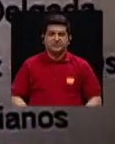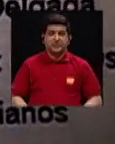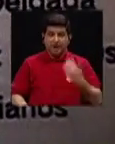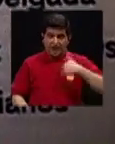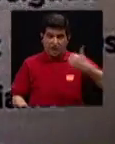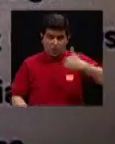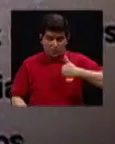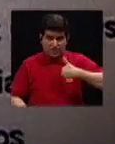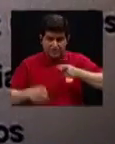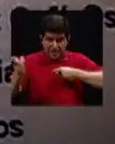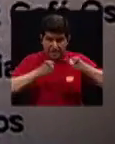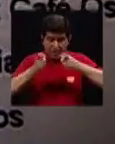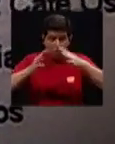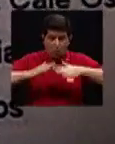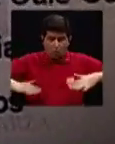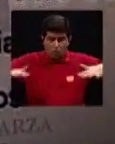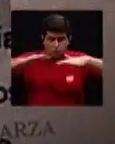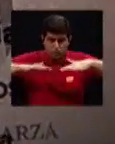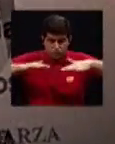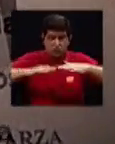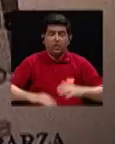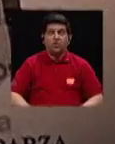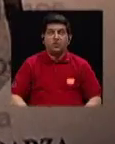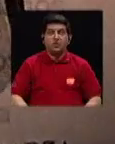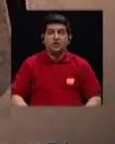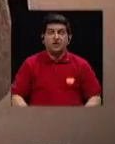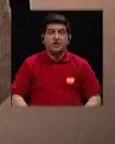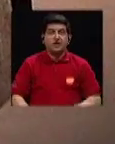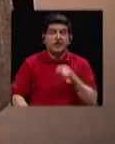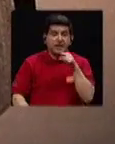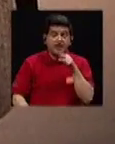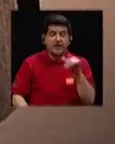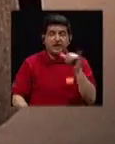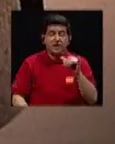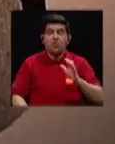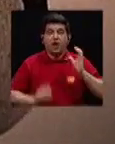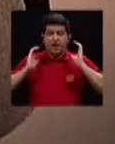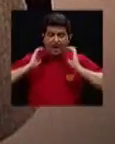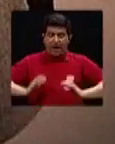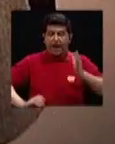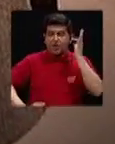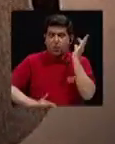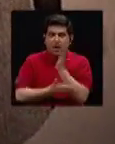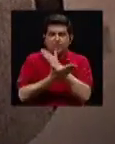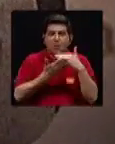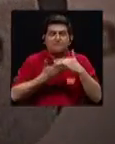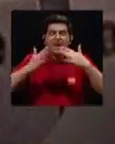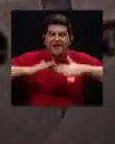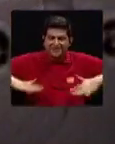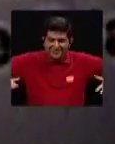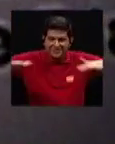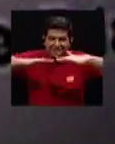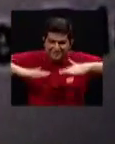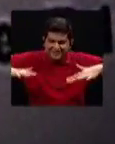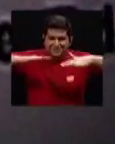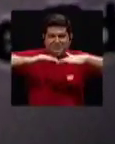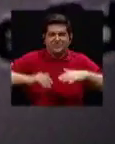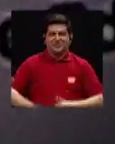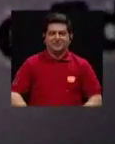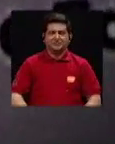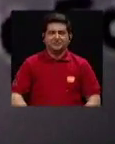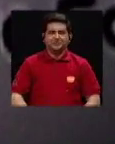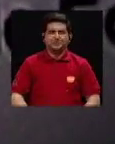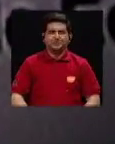jurisdicción Entonces el hombre tiene un control territorial sobre una jurisdicción y sobre el cuerpo de las mujeres como parte de